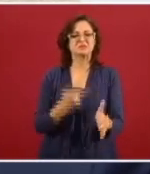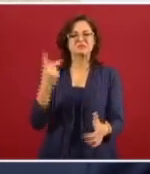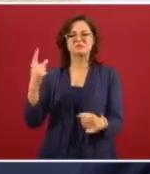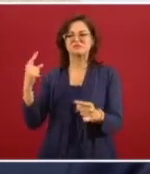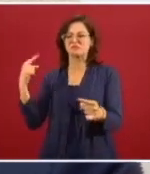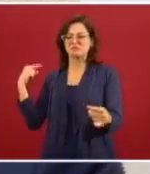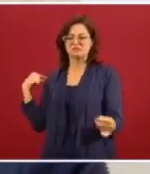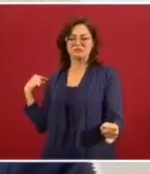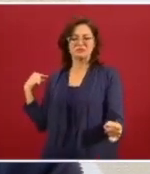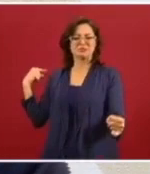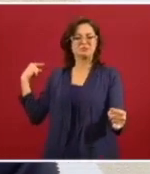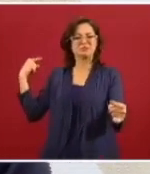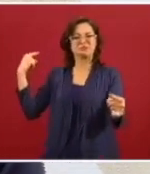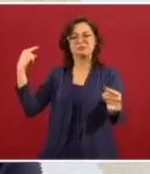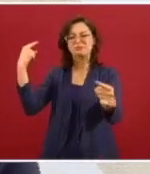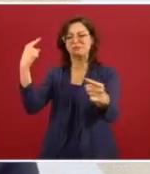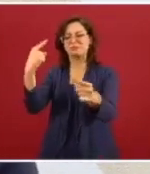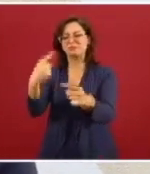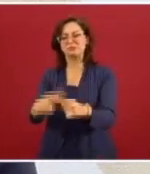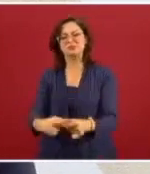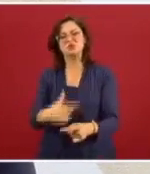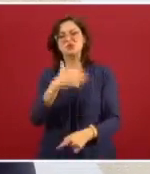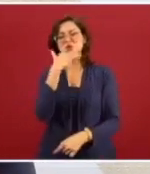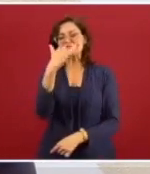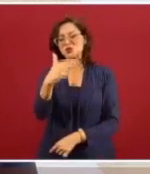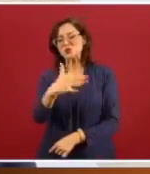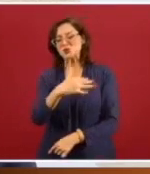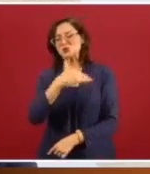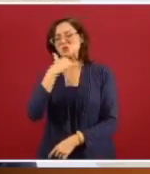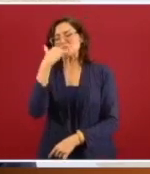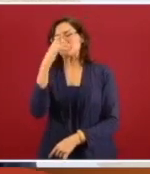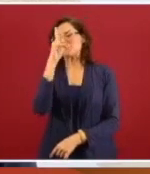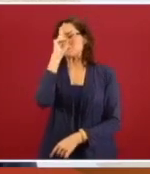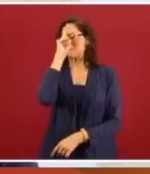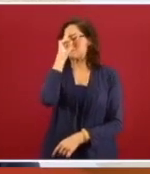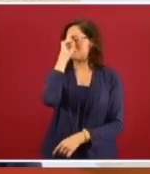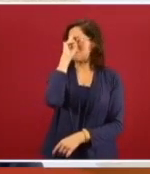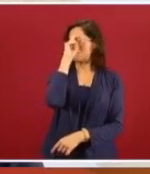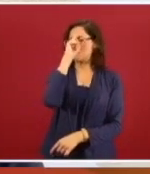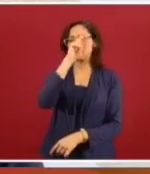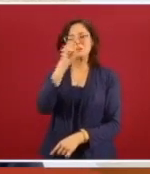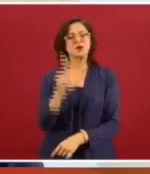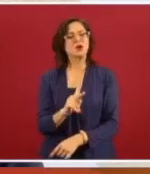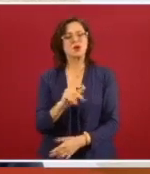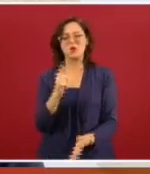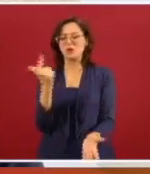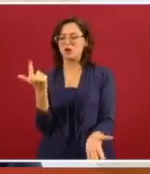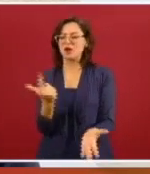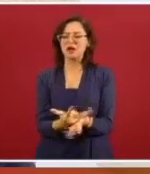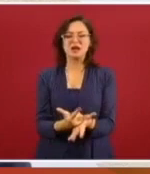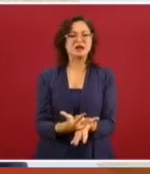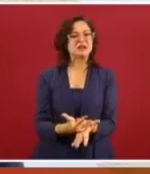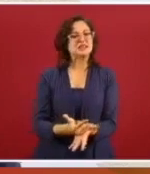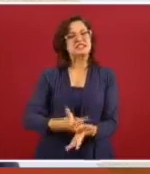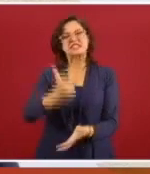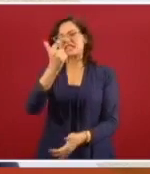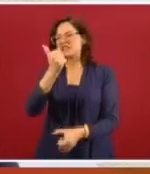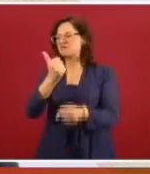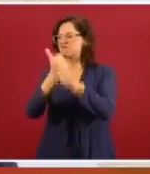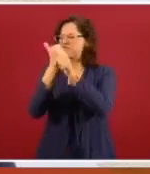la más trágica y funesta de las